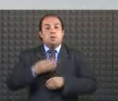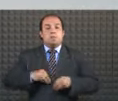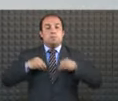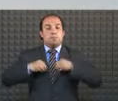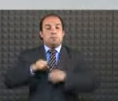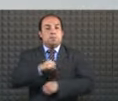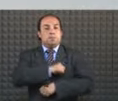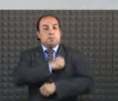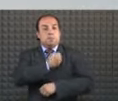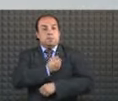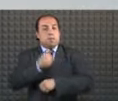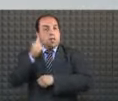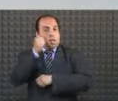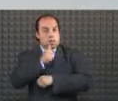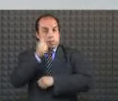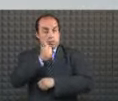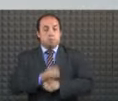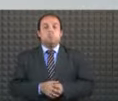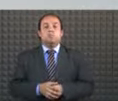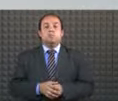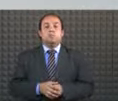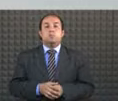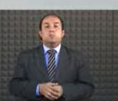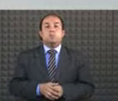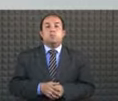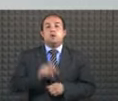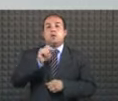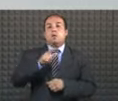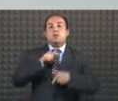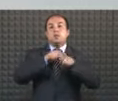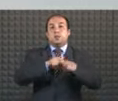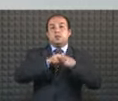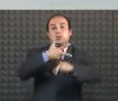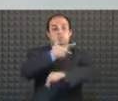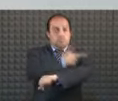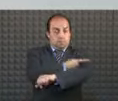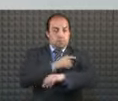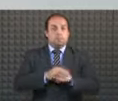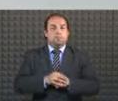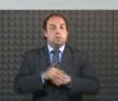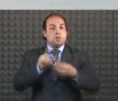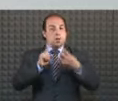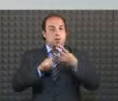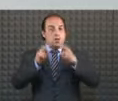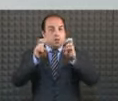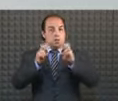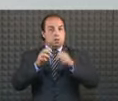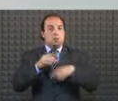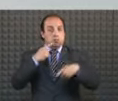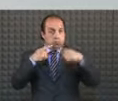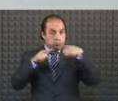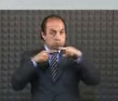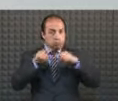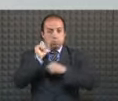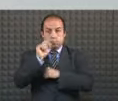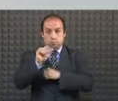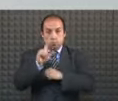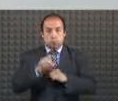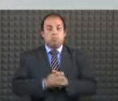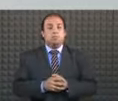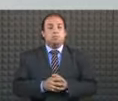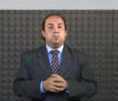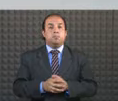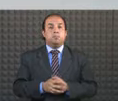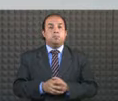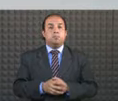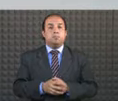además, pues que siga la vacunación. Y el tercer tema, que es lo que se comentó, también el